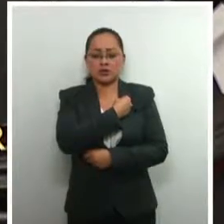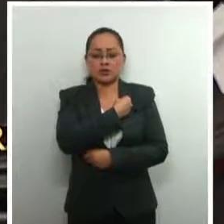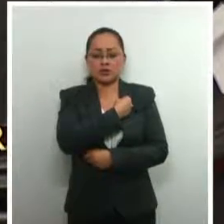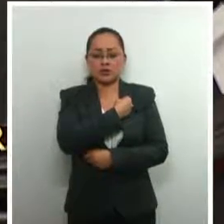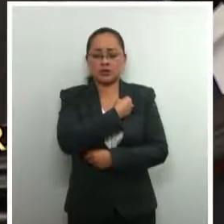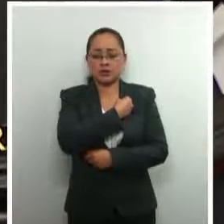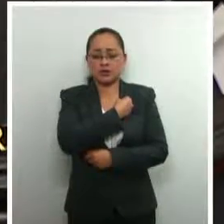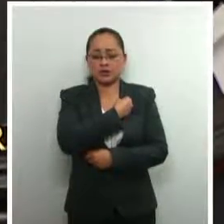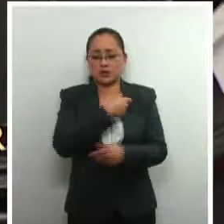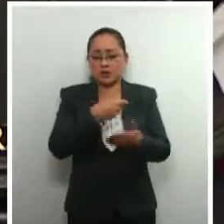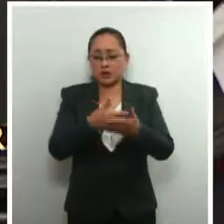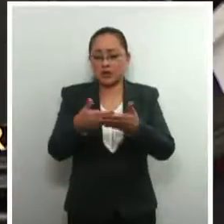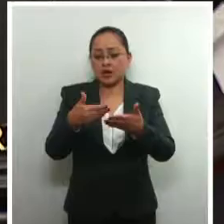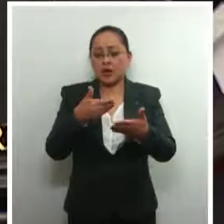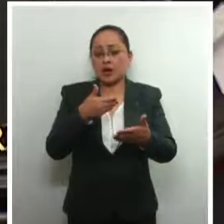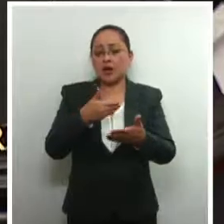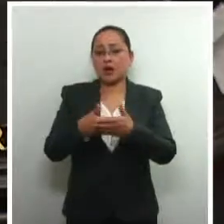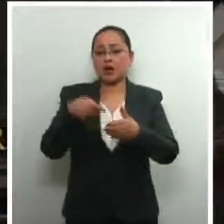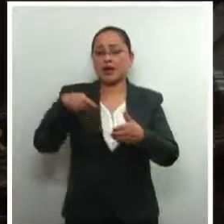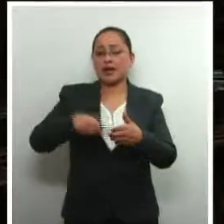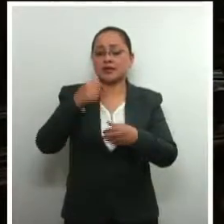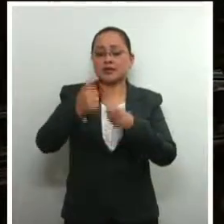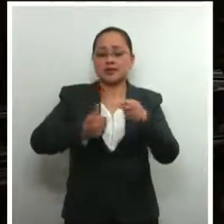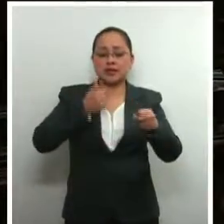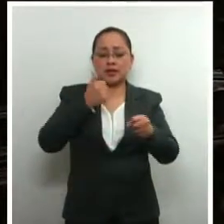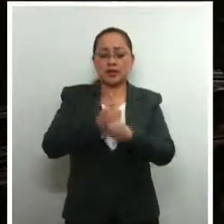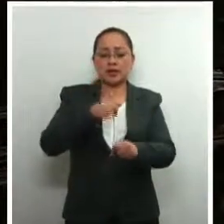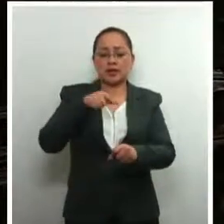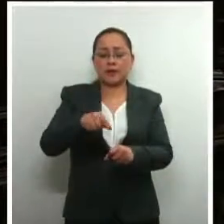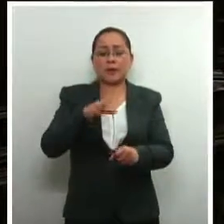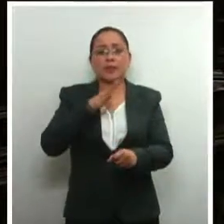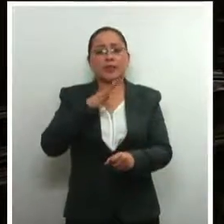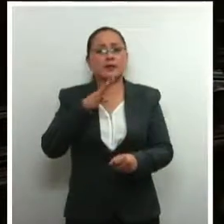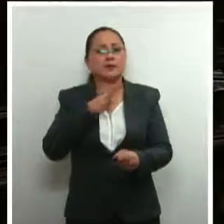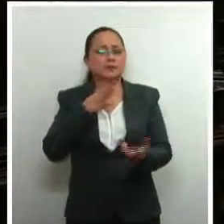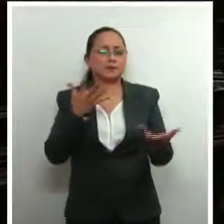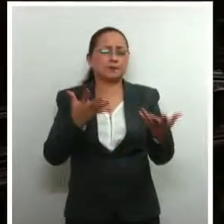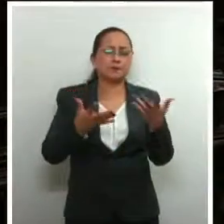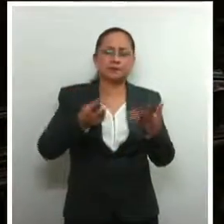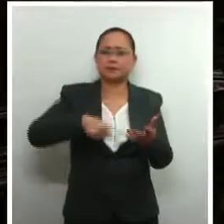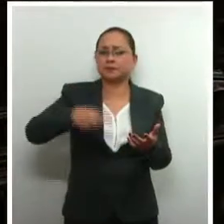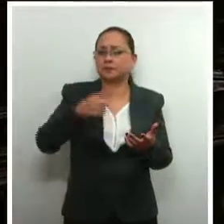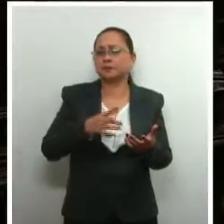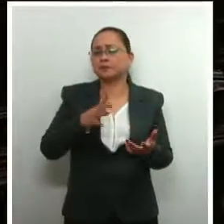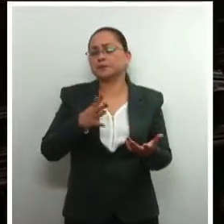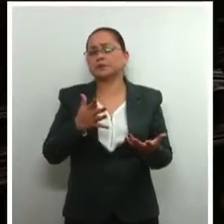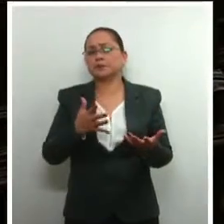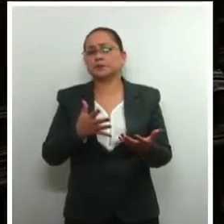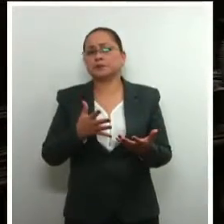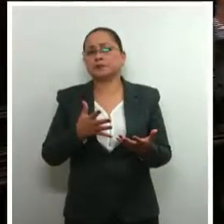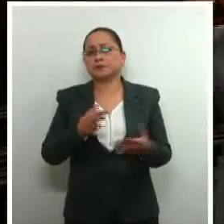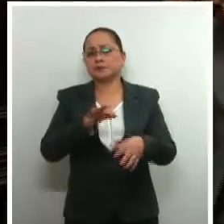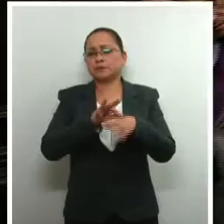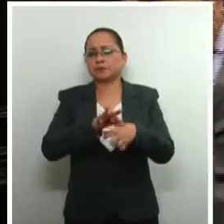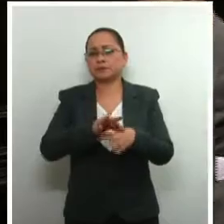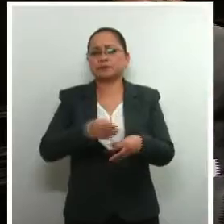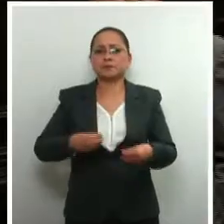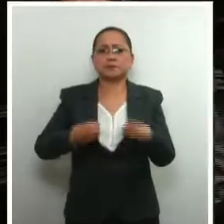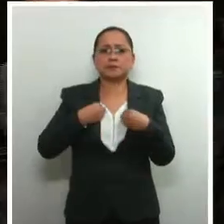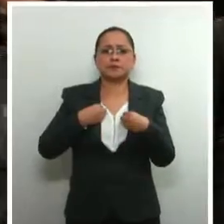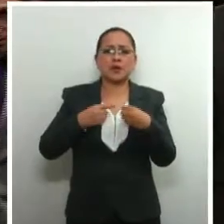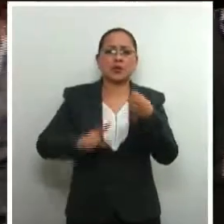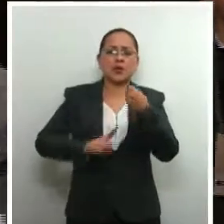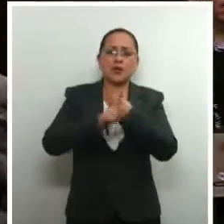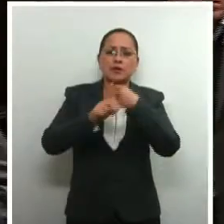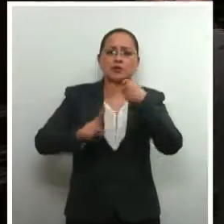En estos momentos, en este año en donde hemos vivido tantas